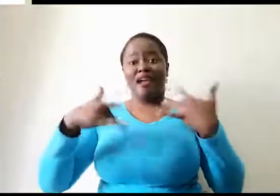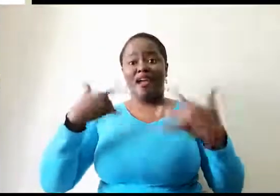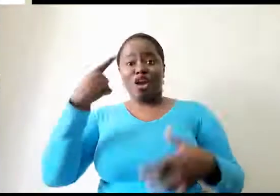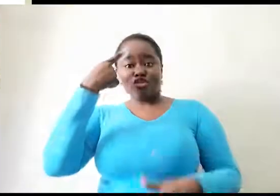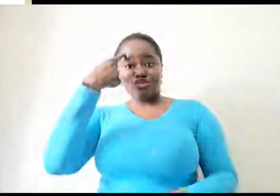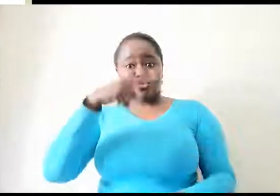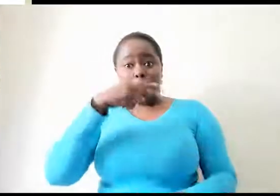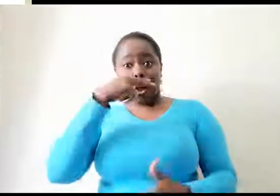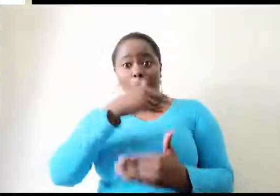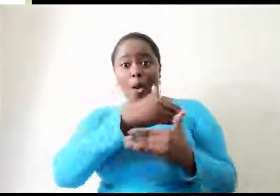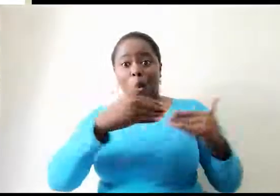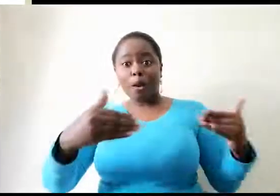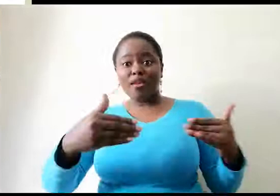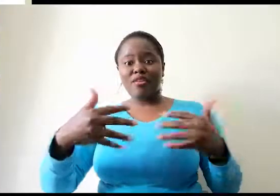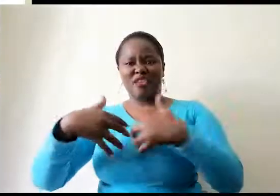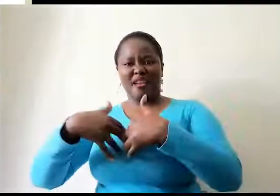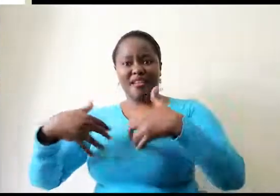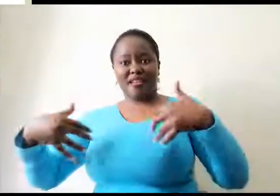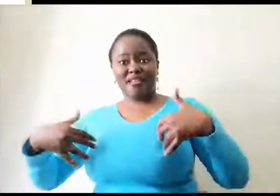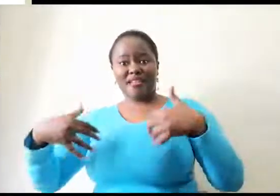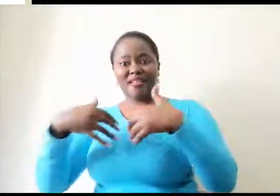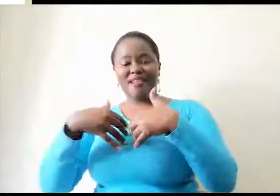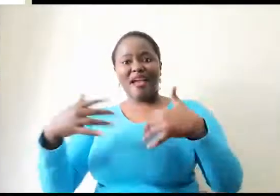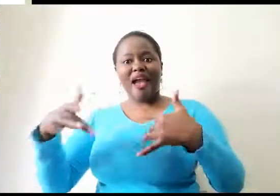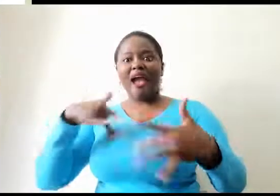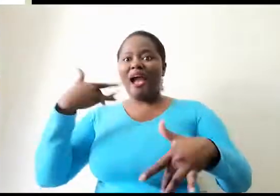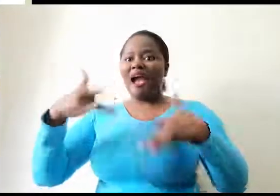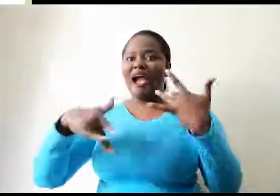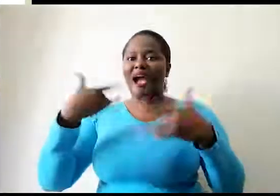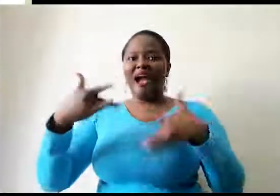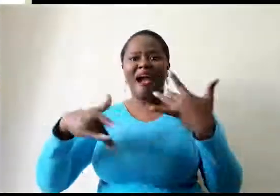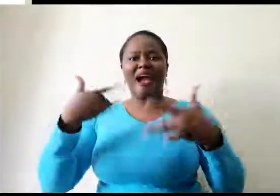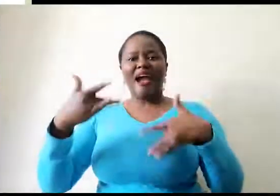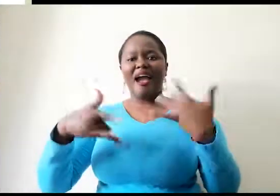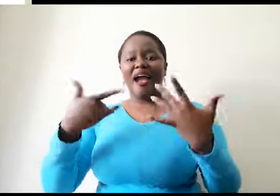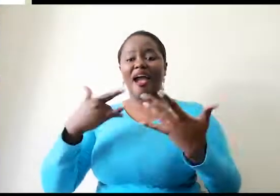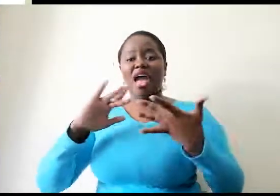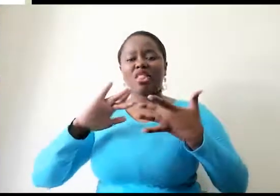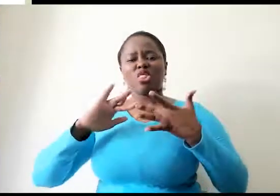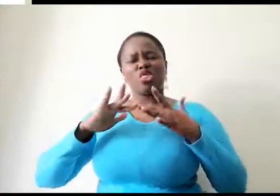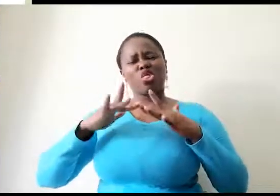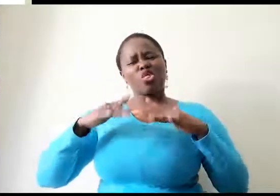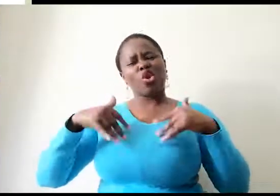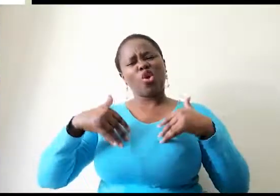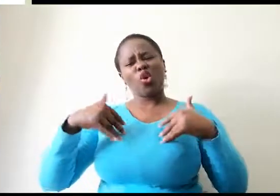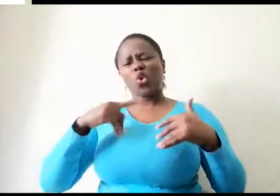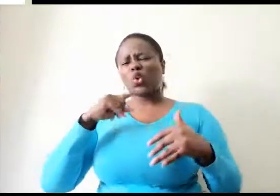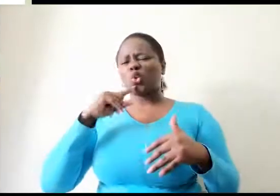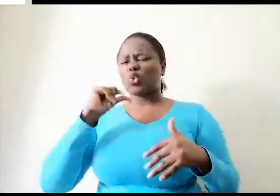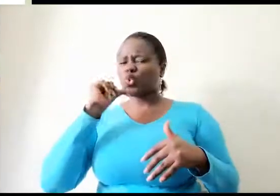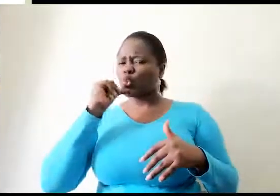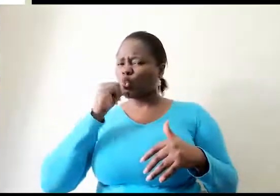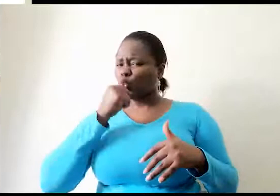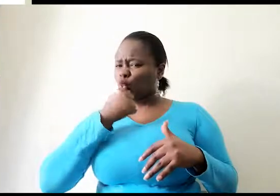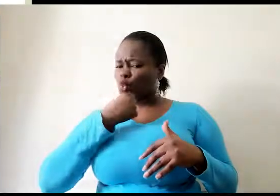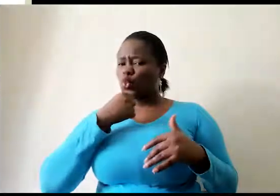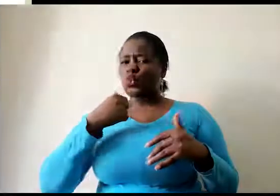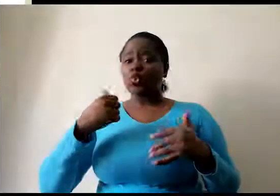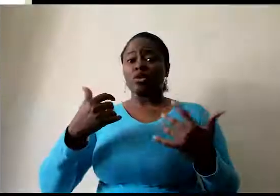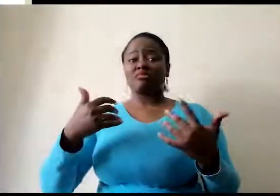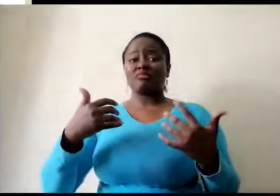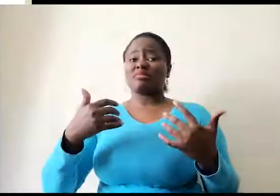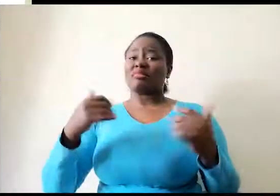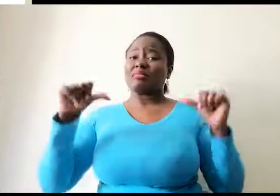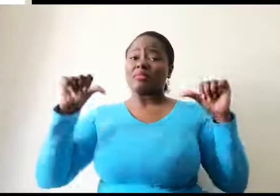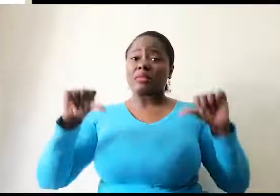forma instintiva los niños y los animales tienden al placer y rehuyen el dolor. El placer y el dolor son pues los